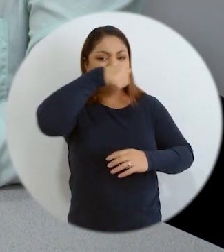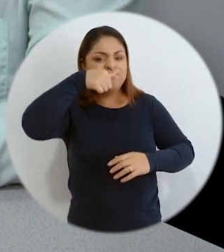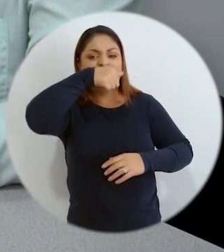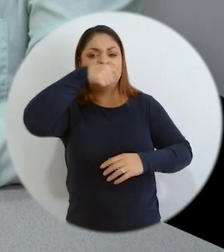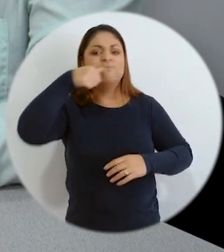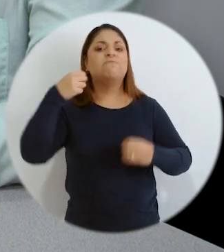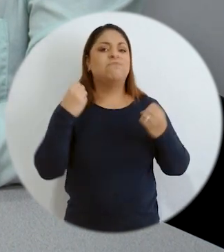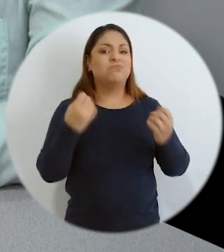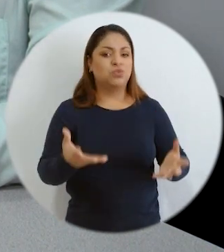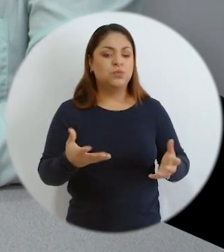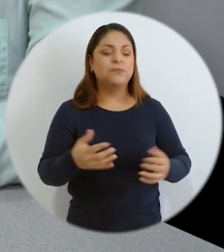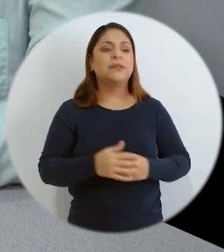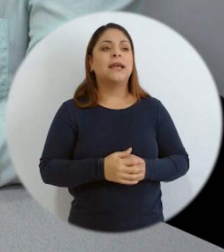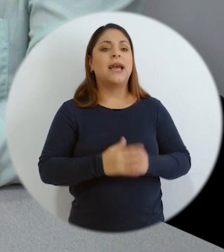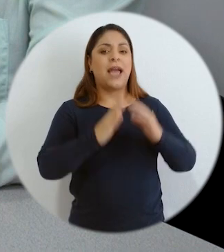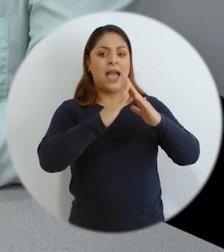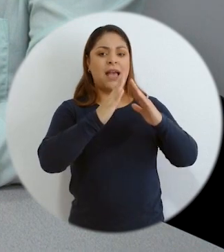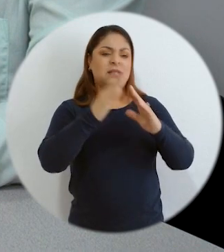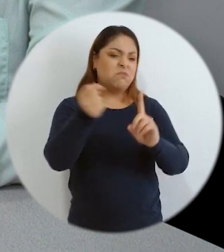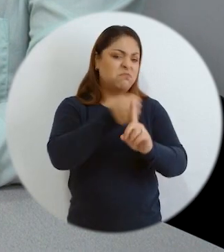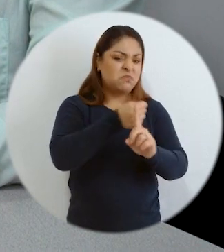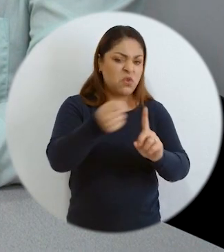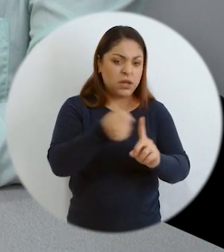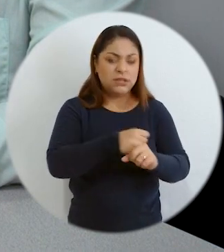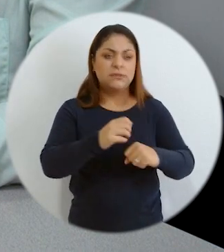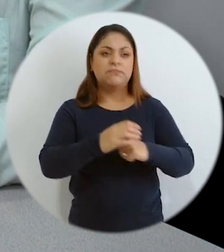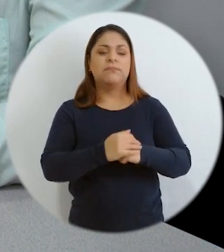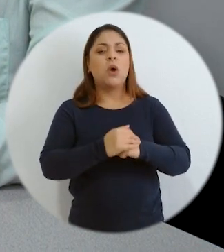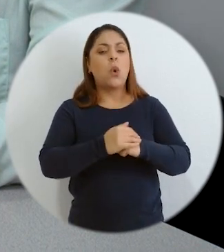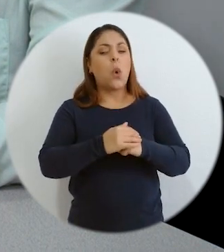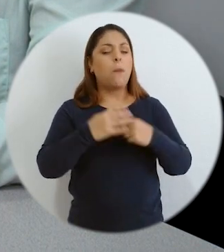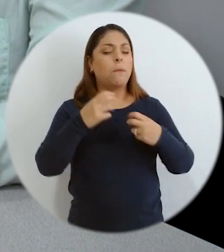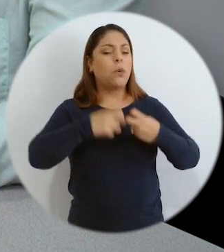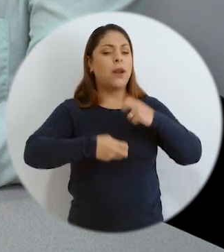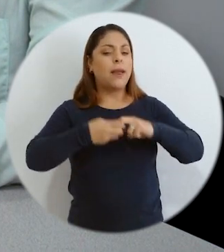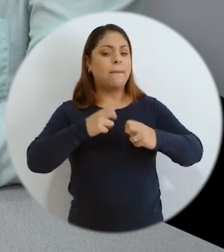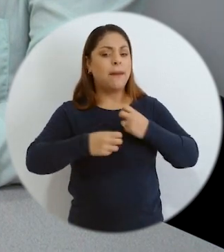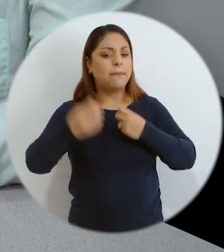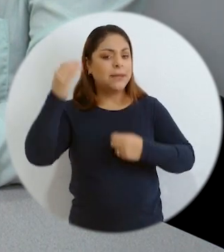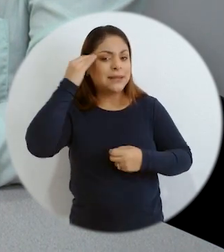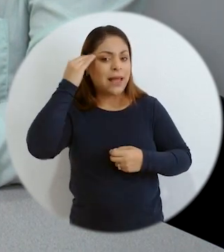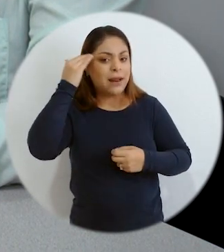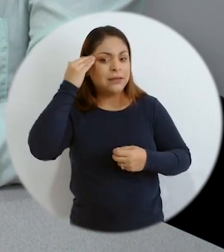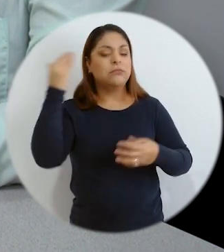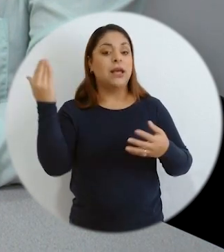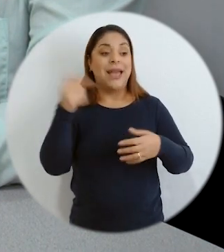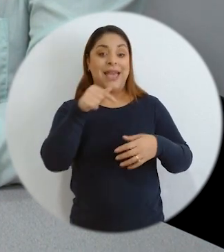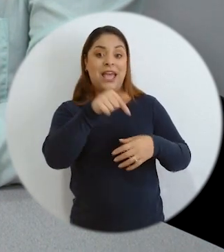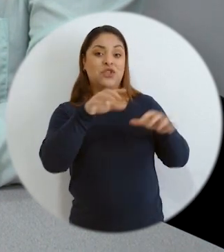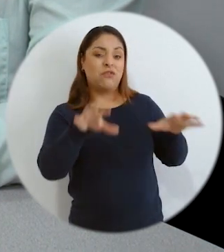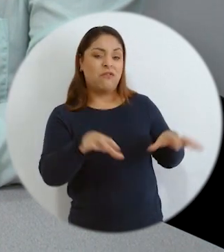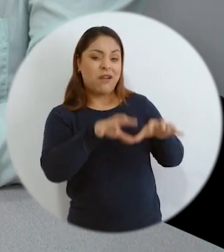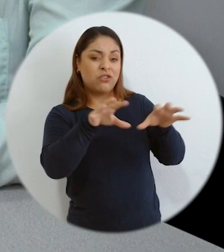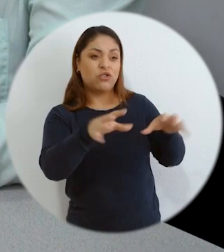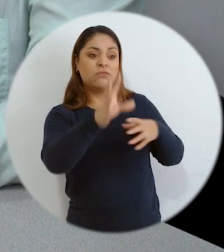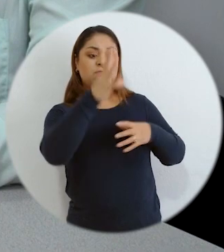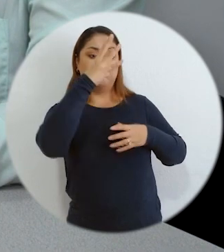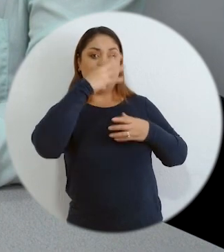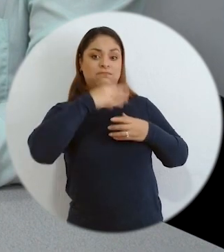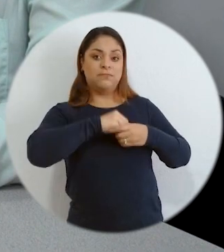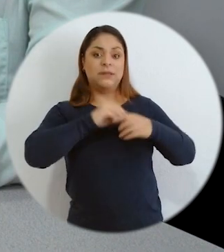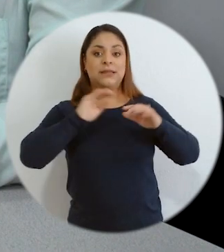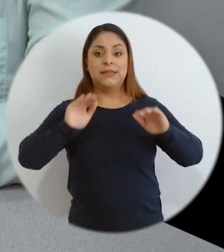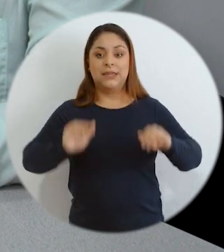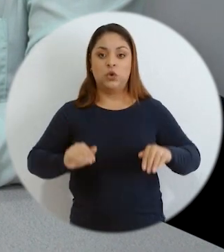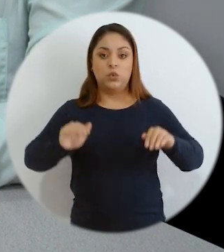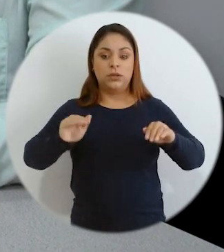la casa, el que haya violencia intrafamiliar, problemas de salud mental, entre otros, ¿verdad? Entonces, por cada uno de esos factores presentes en